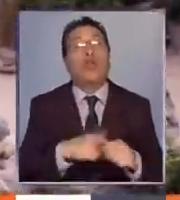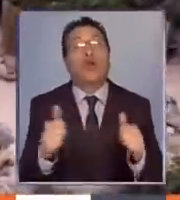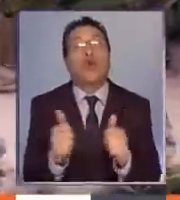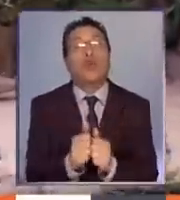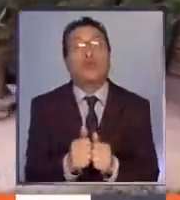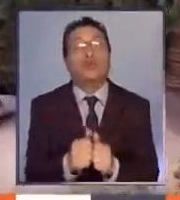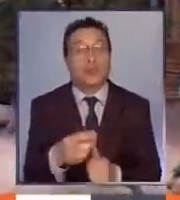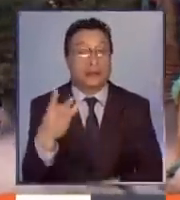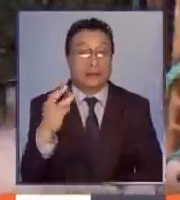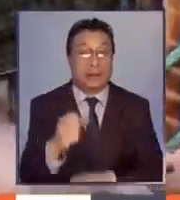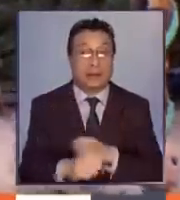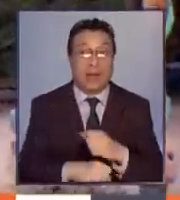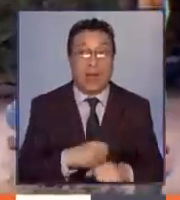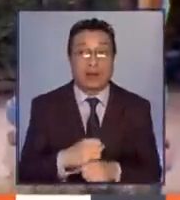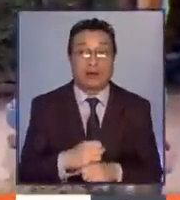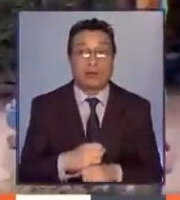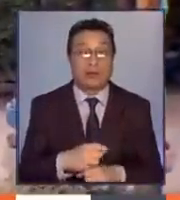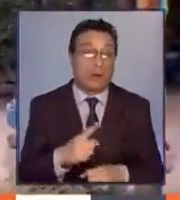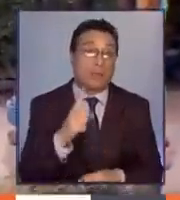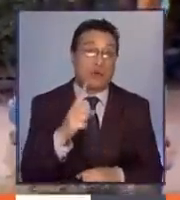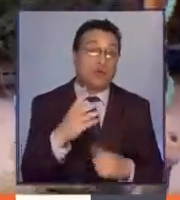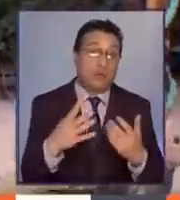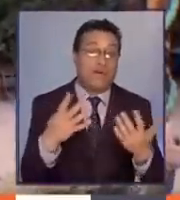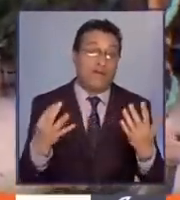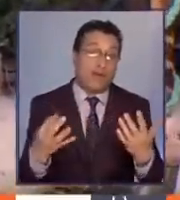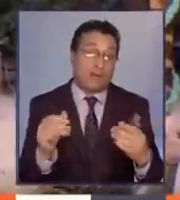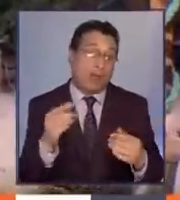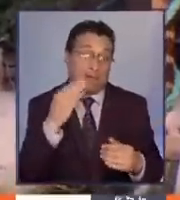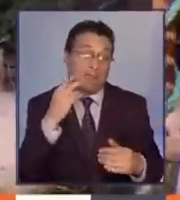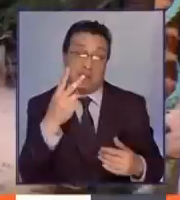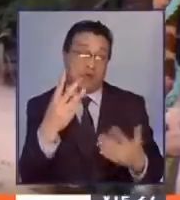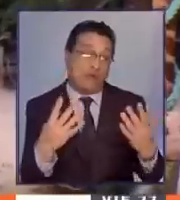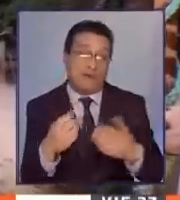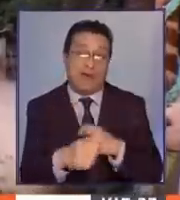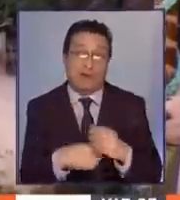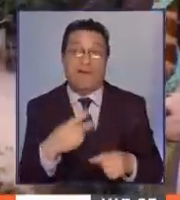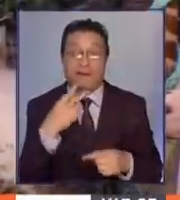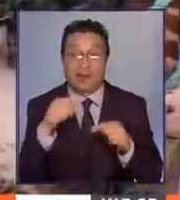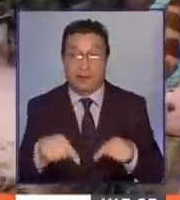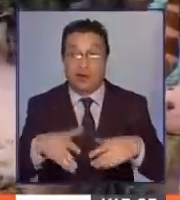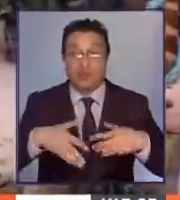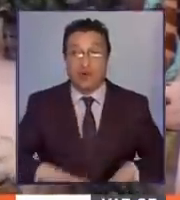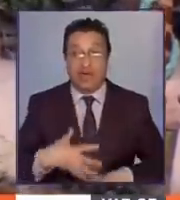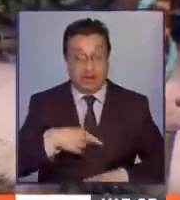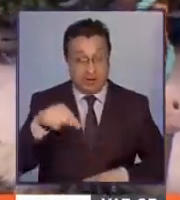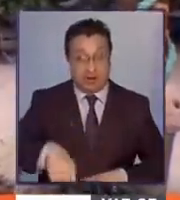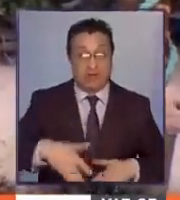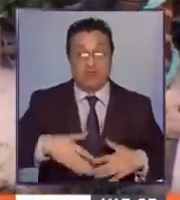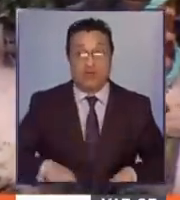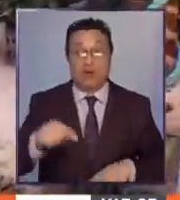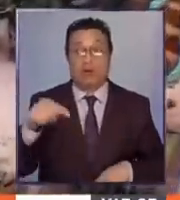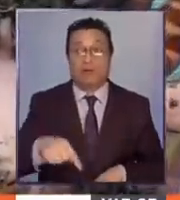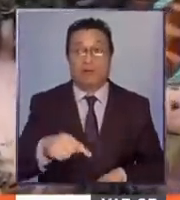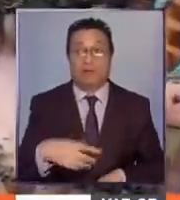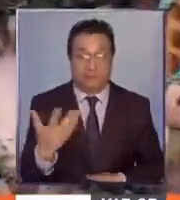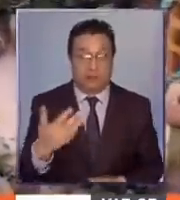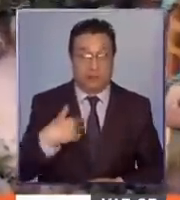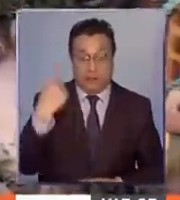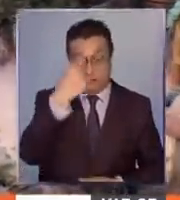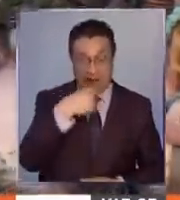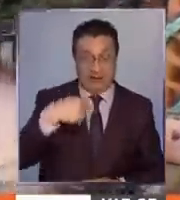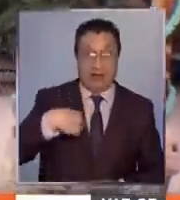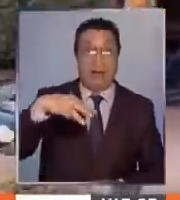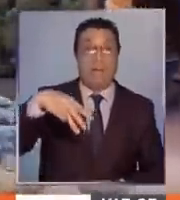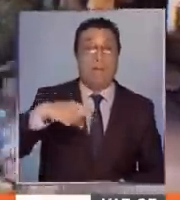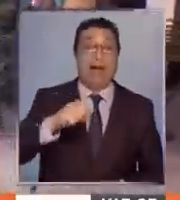30. Del 90, aquí. 29. ¿Y aquí tuvo su hijo? ¿Aquí nacieron sus hijos? Sí, la caremachón que tengo. ¿Tengo el caremachón o no?